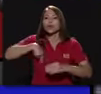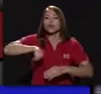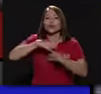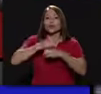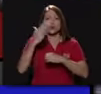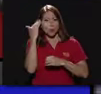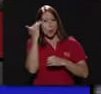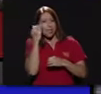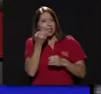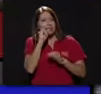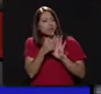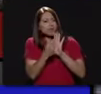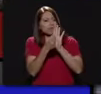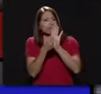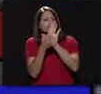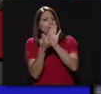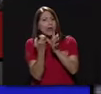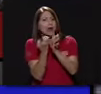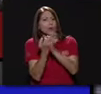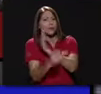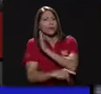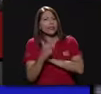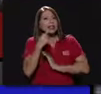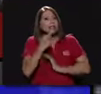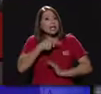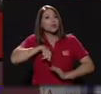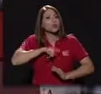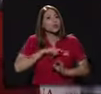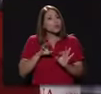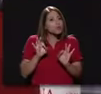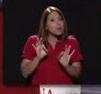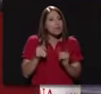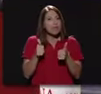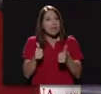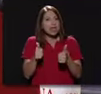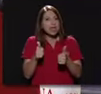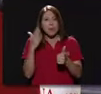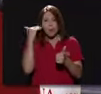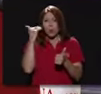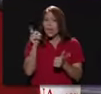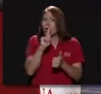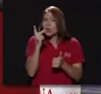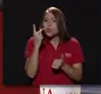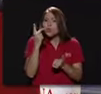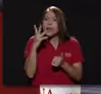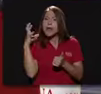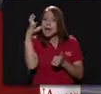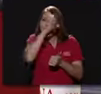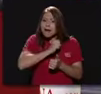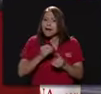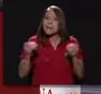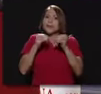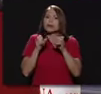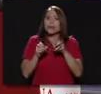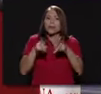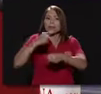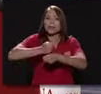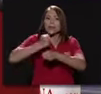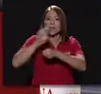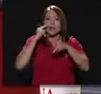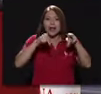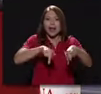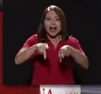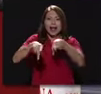los indicadores económicos del país dicen que estamos relativamente bien, no se refleja en más oportunidades para la gente y sobre todo